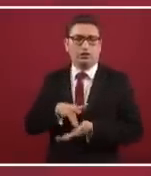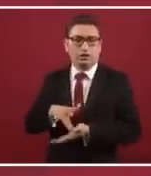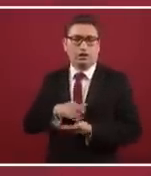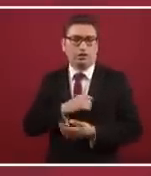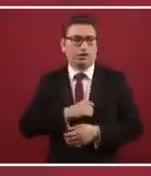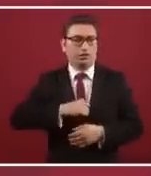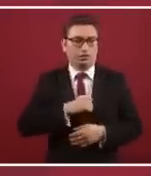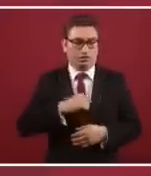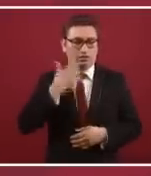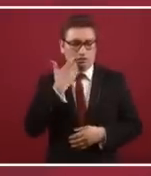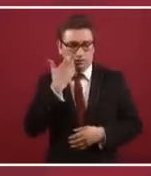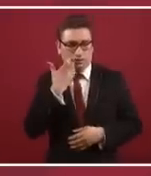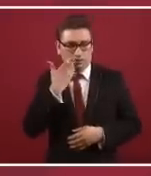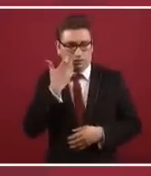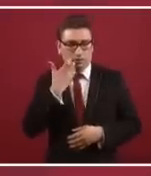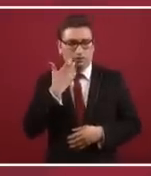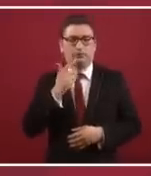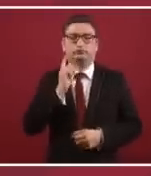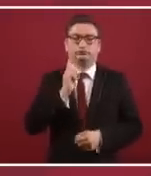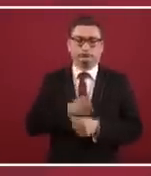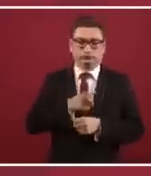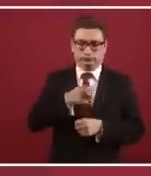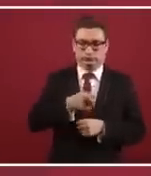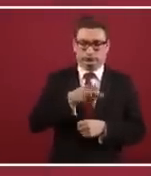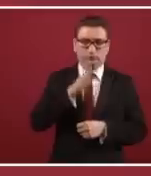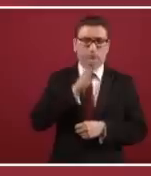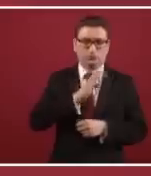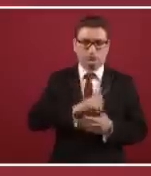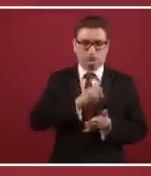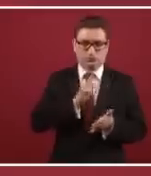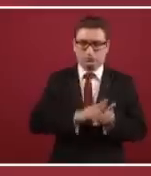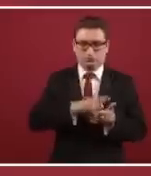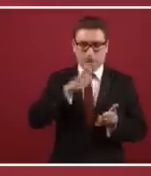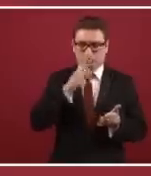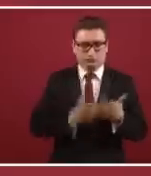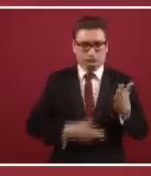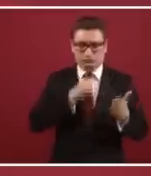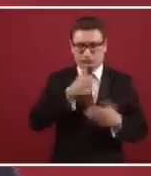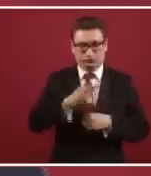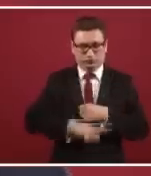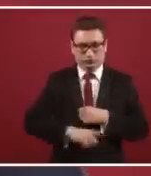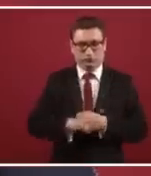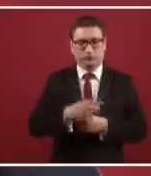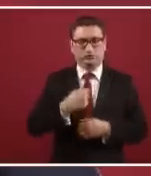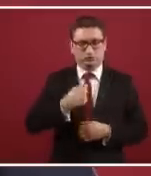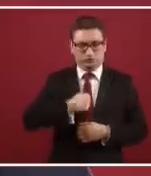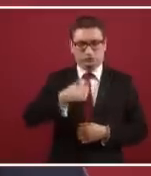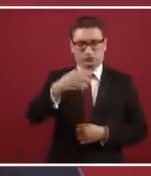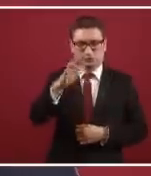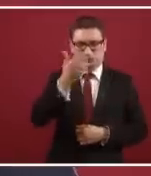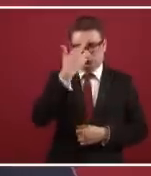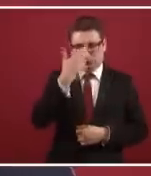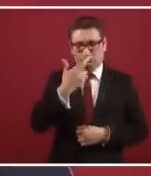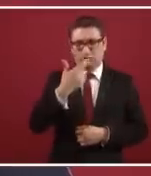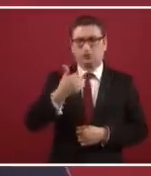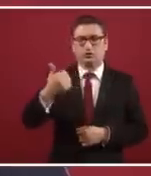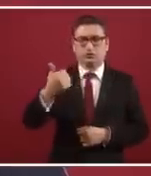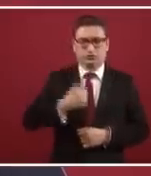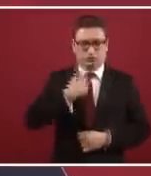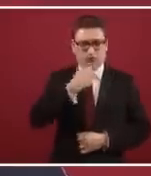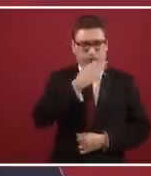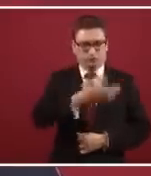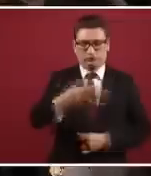partidos, están cometiendo un delito. Y recuerdo, aprovecho para